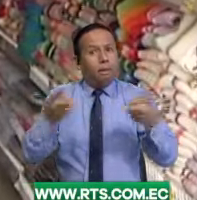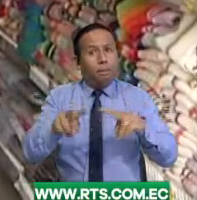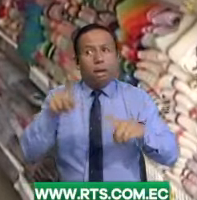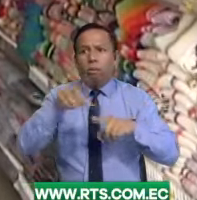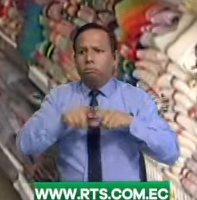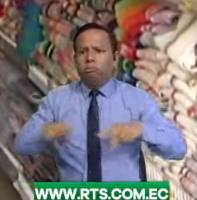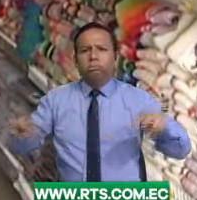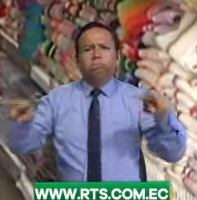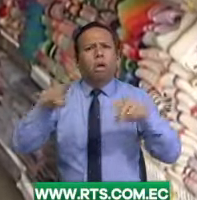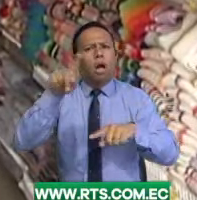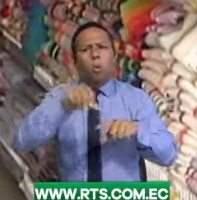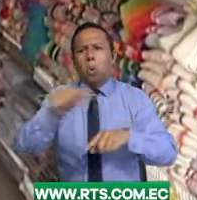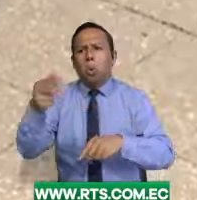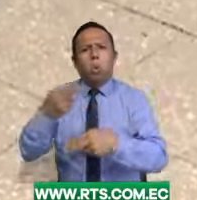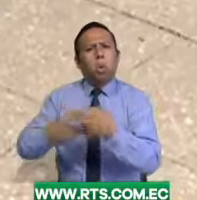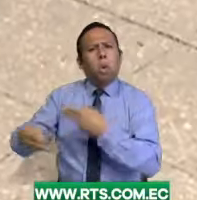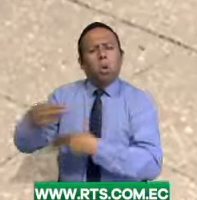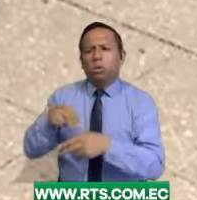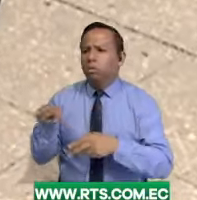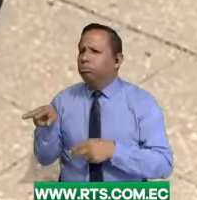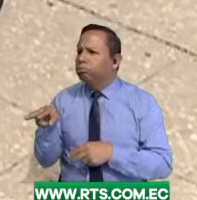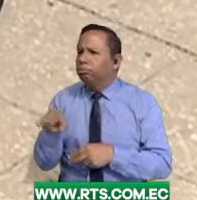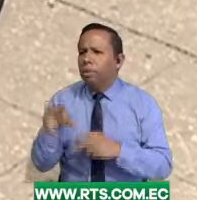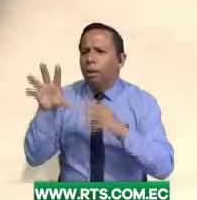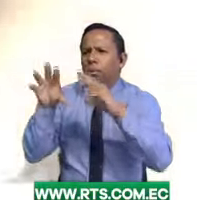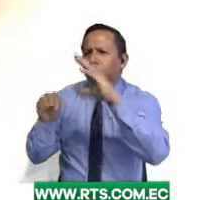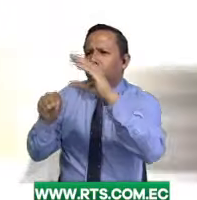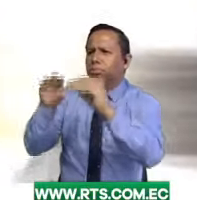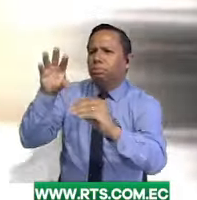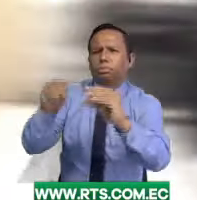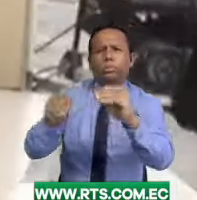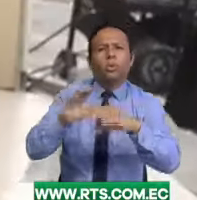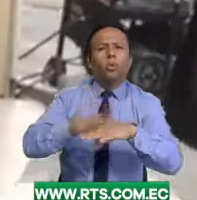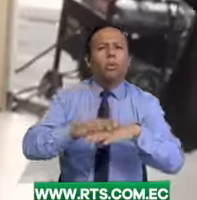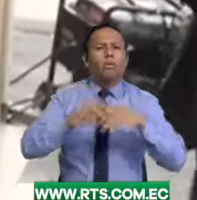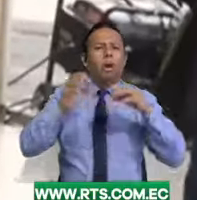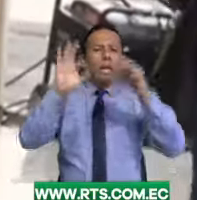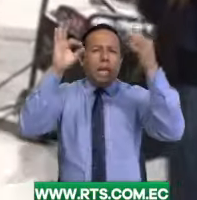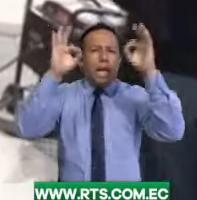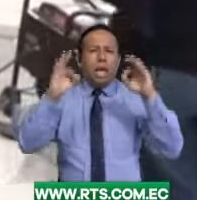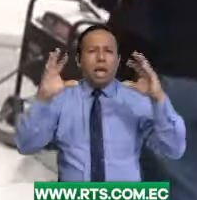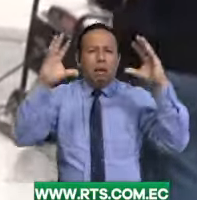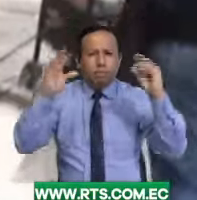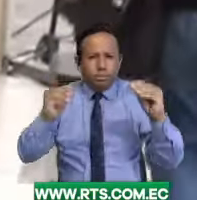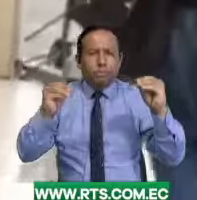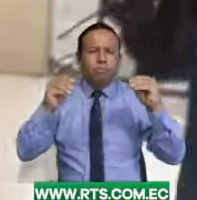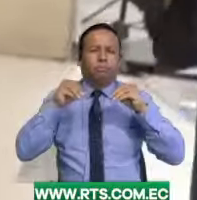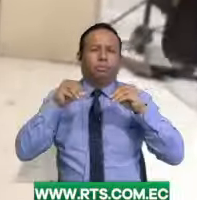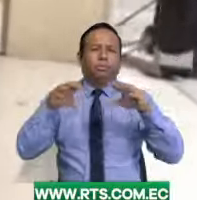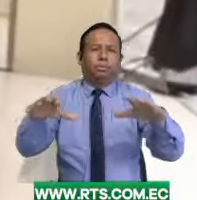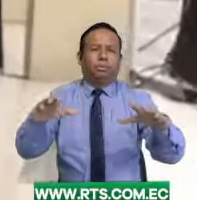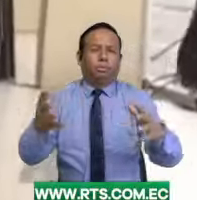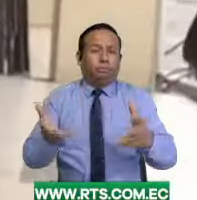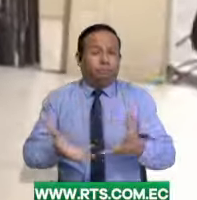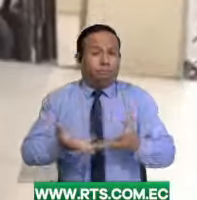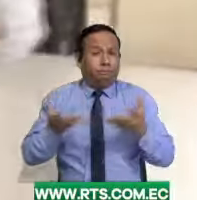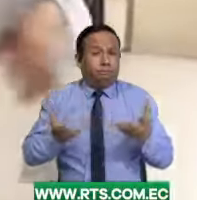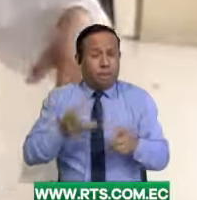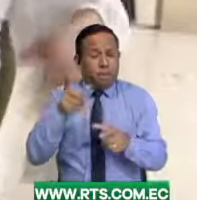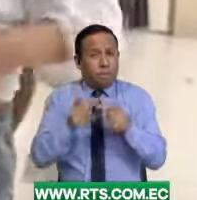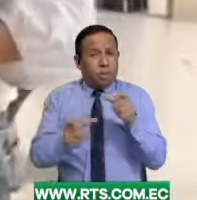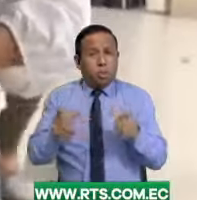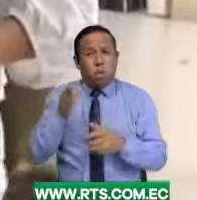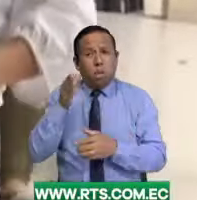oscuridad dentro de otros negocios por la falta de energía se sumaron a las molestias de quienes asistieron